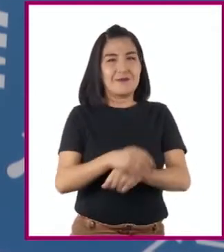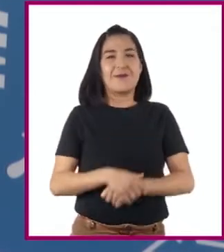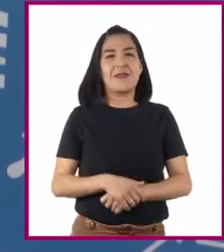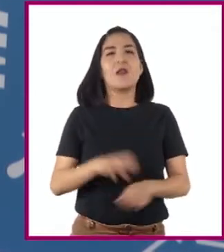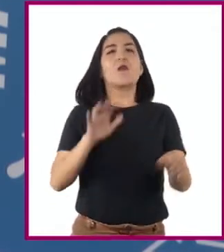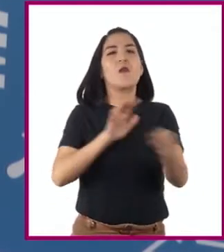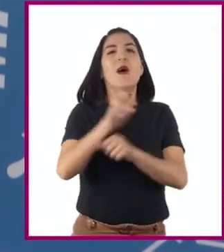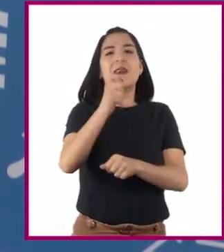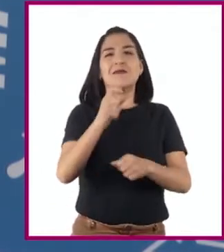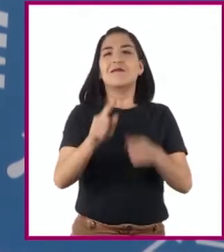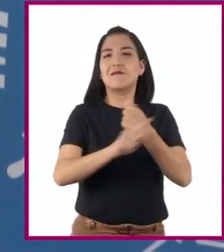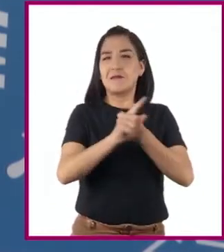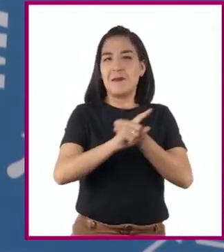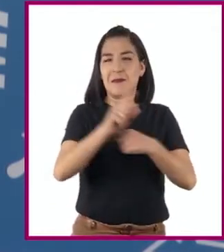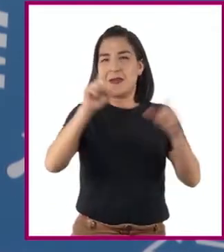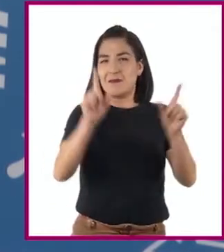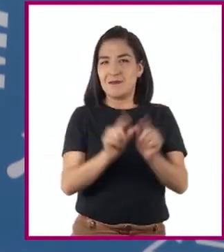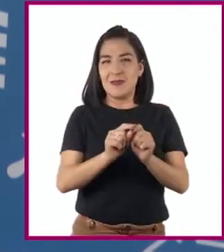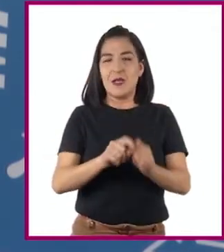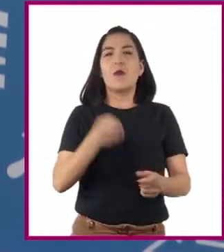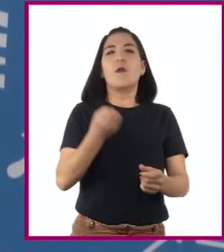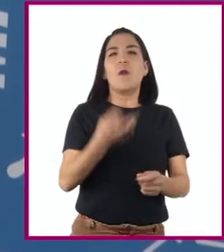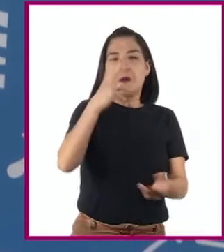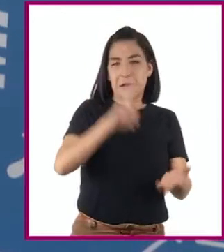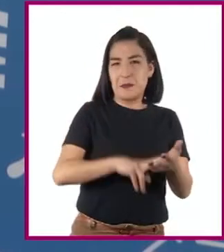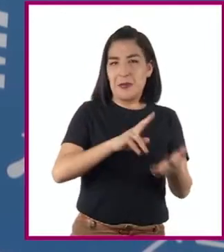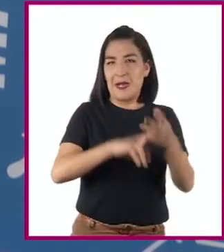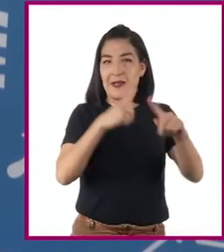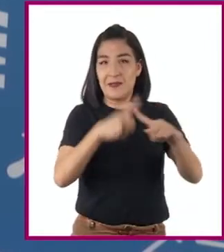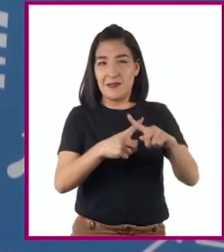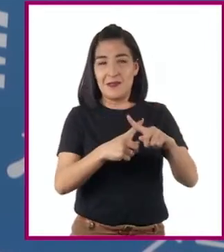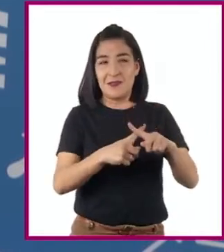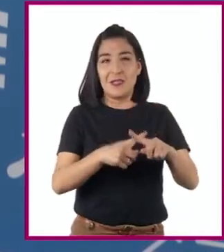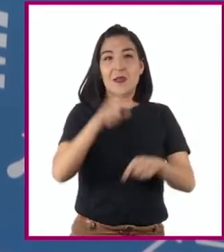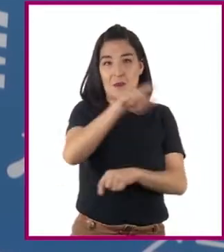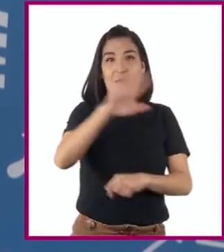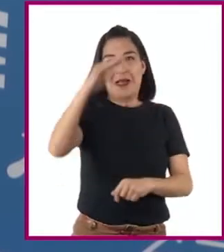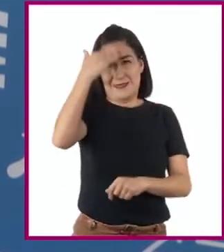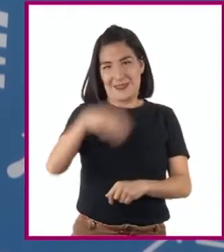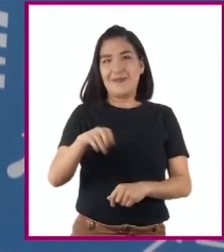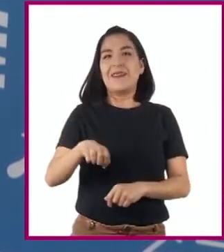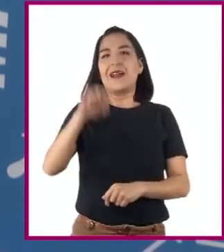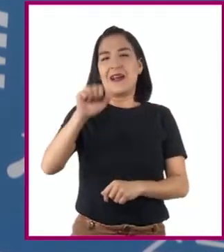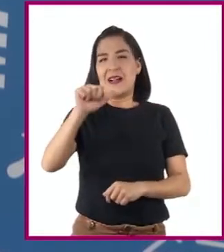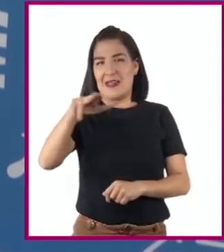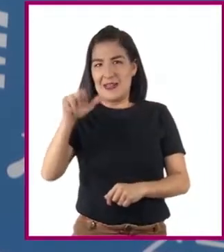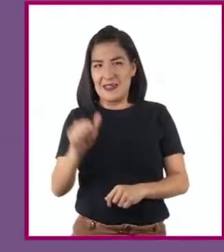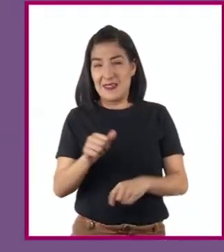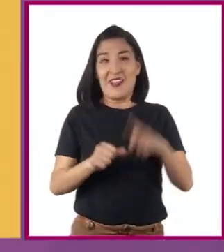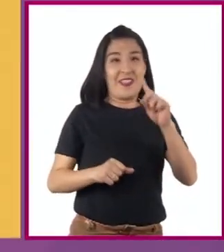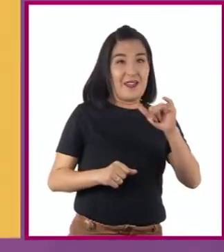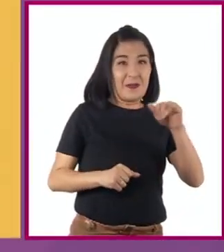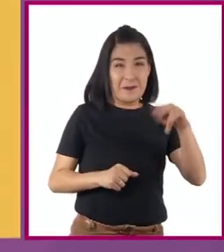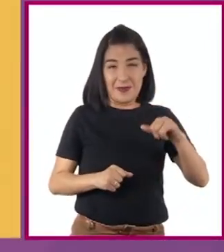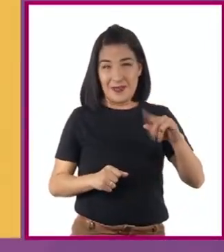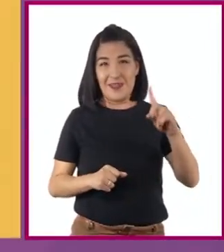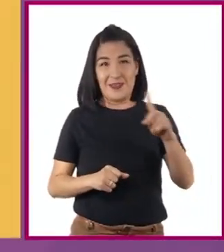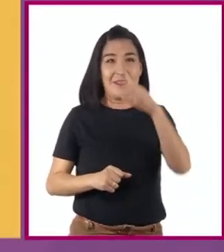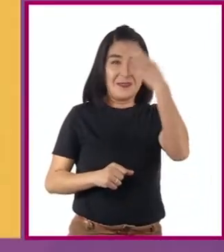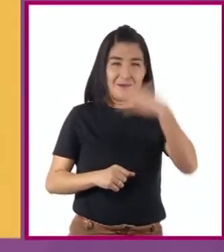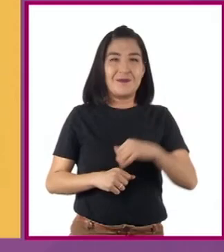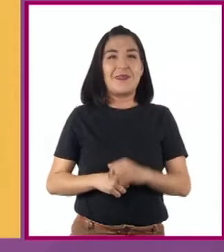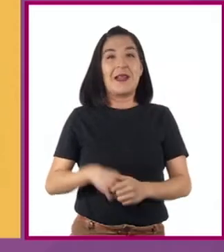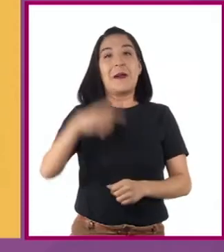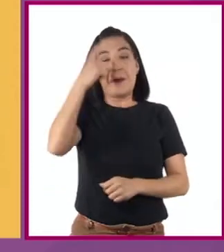es la solución de la ecuación? ¿Cuánto vale X? ¿Ya saben la edad de Ana y de David? Para